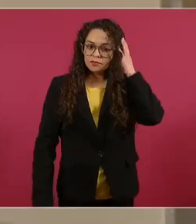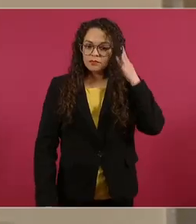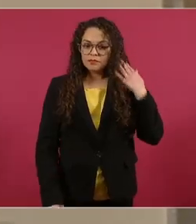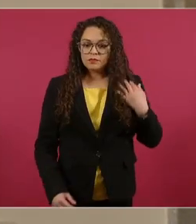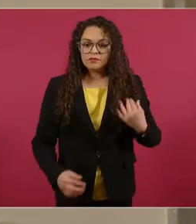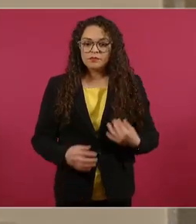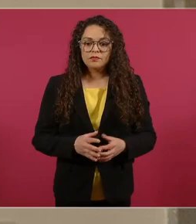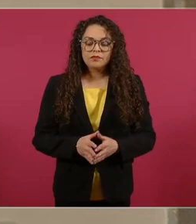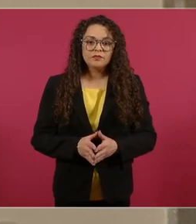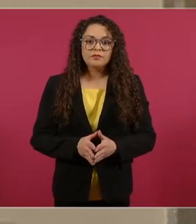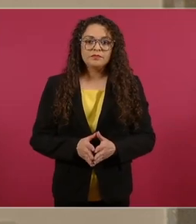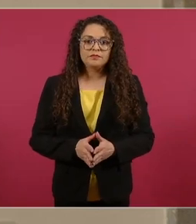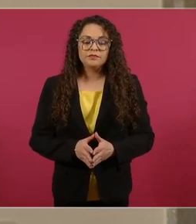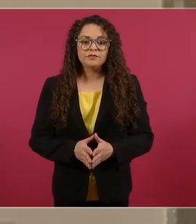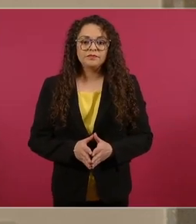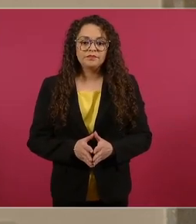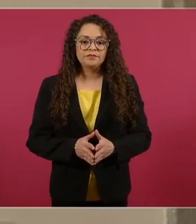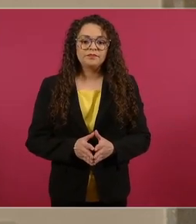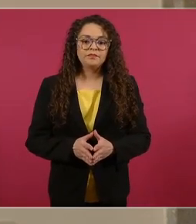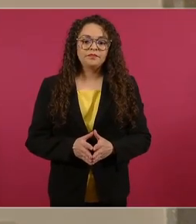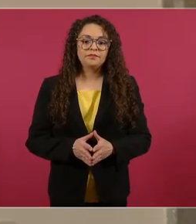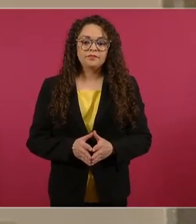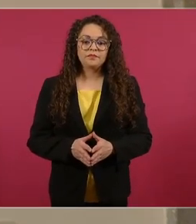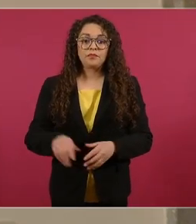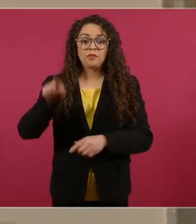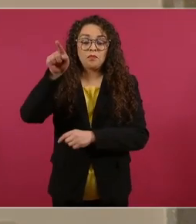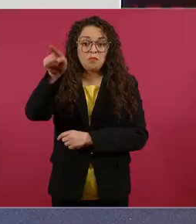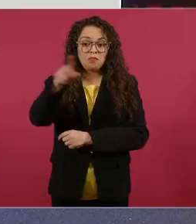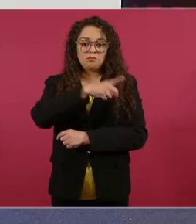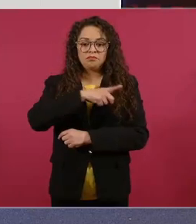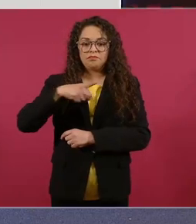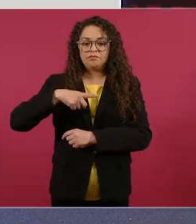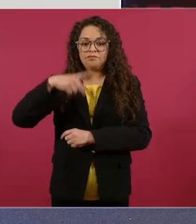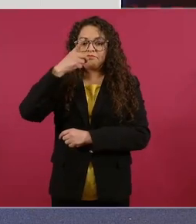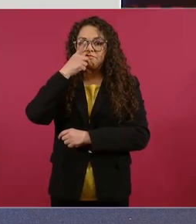el presunto delincuente